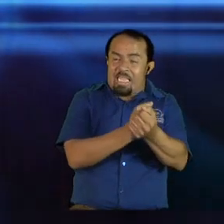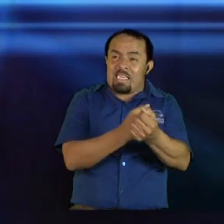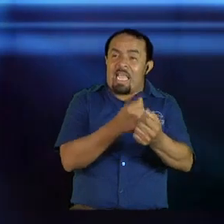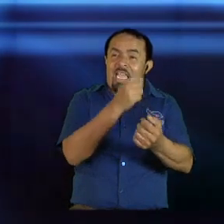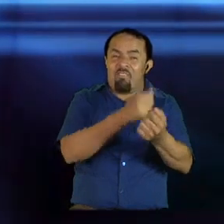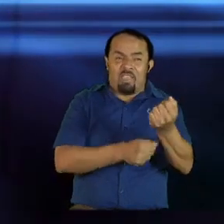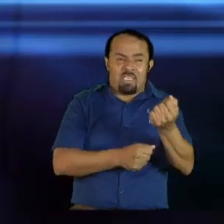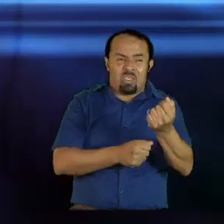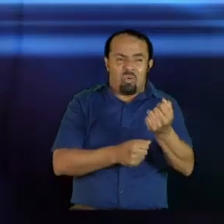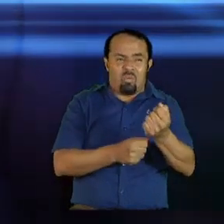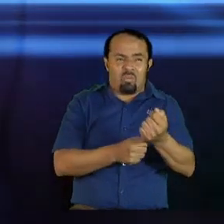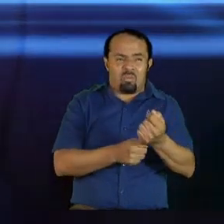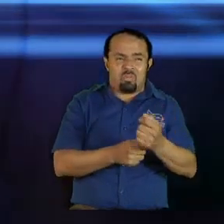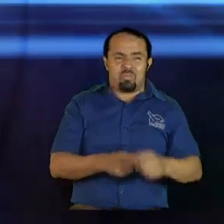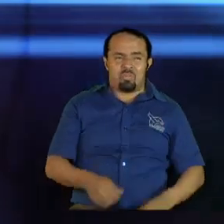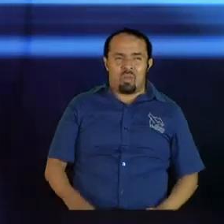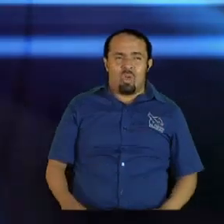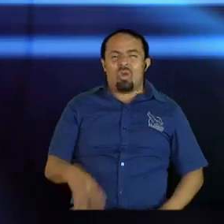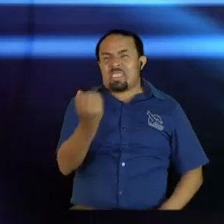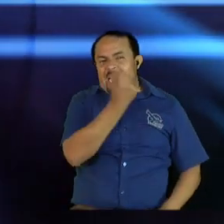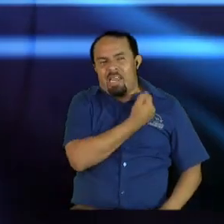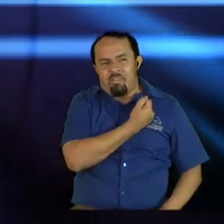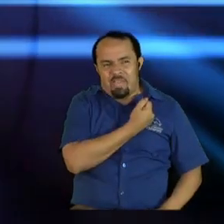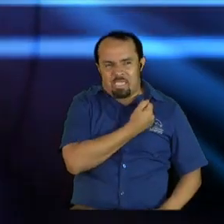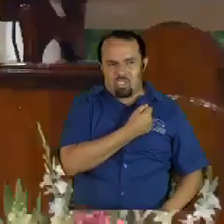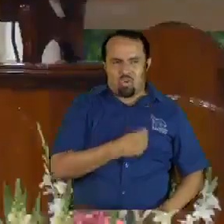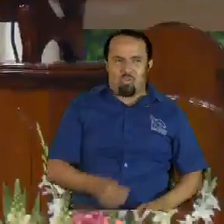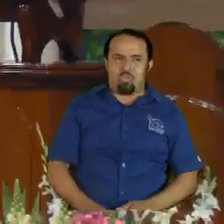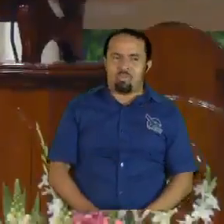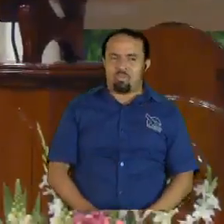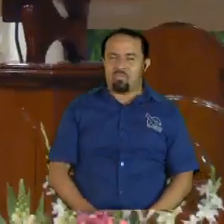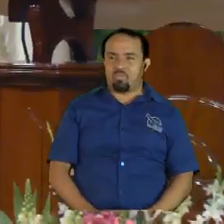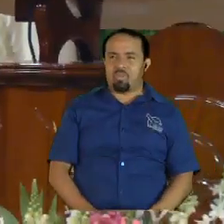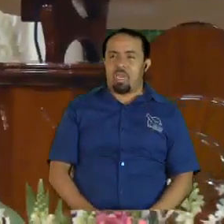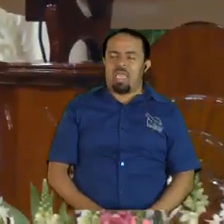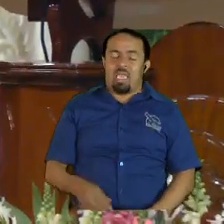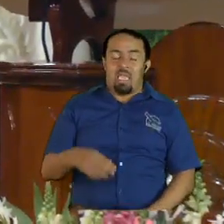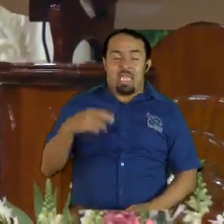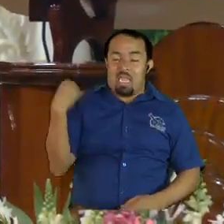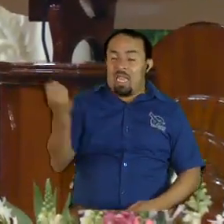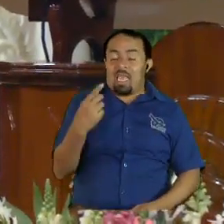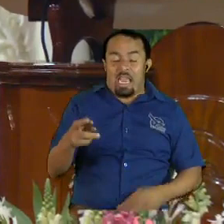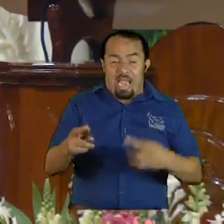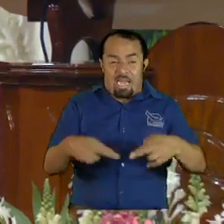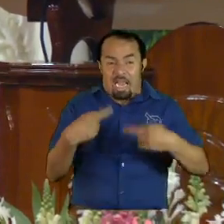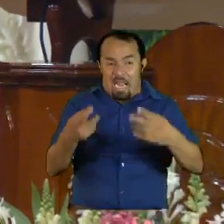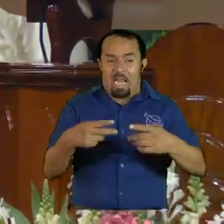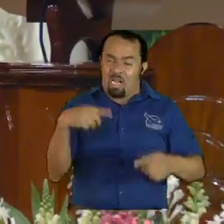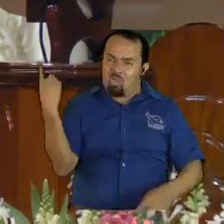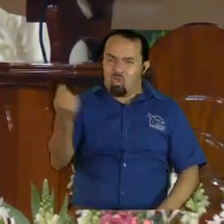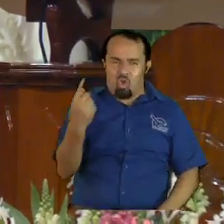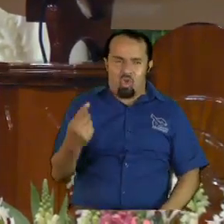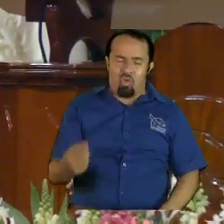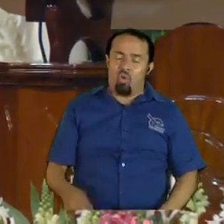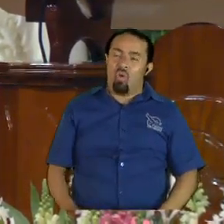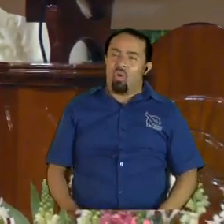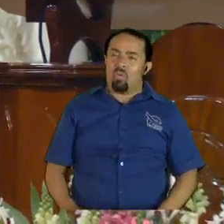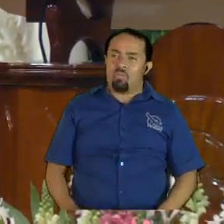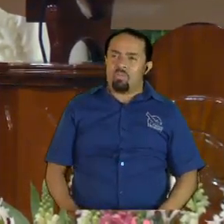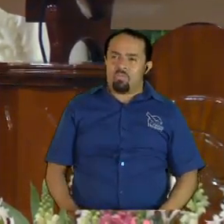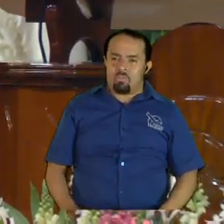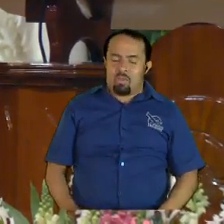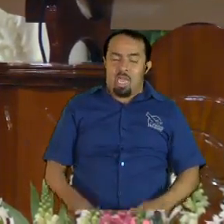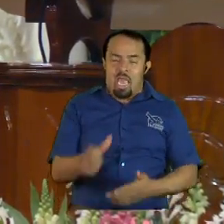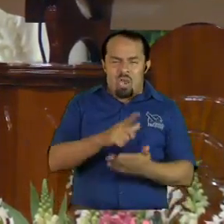Ornán Jebuseo. ¿Se recuerda? Que Ornán Jebuseo le quería regalar todos los bueyes, la madera,